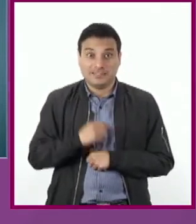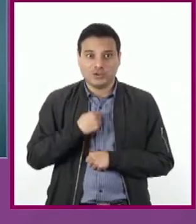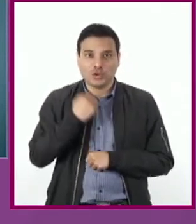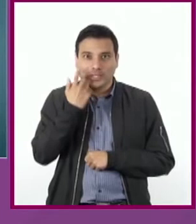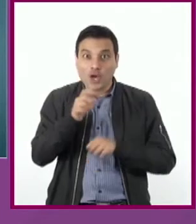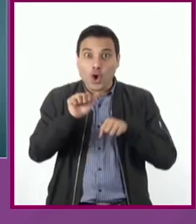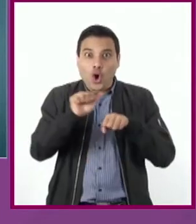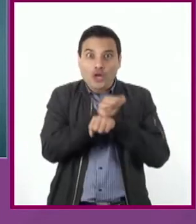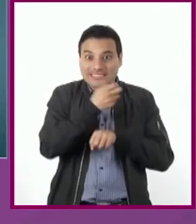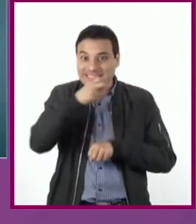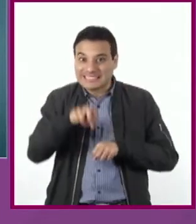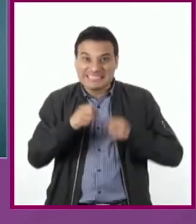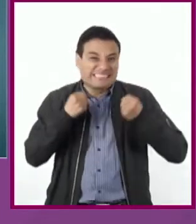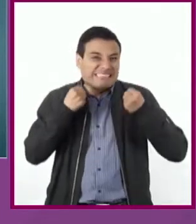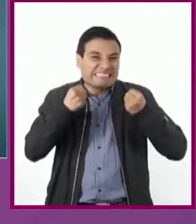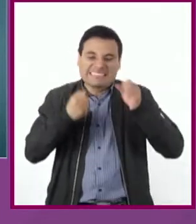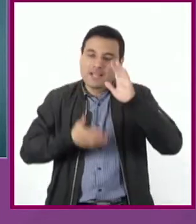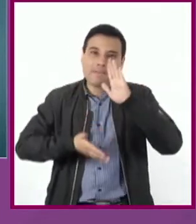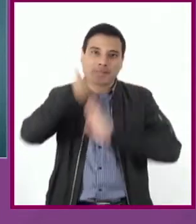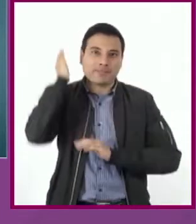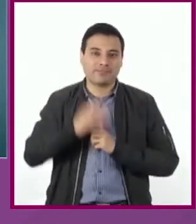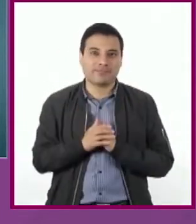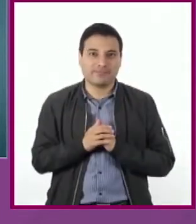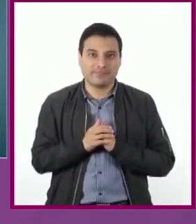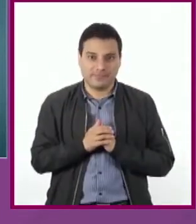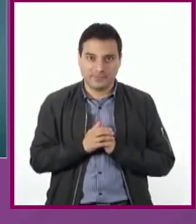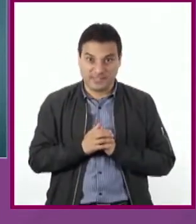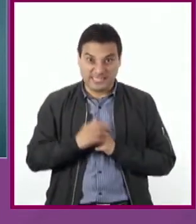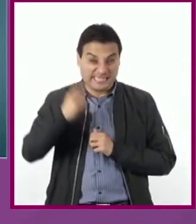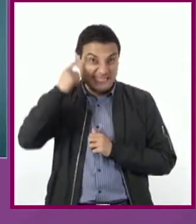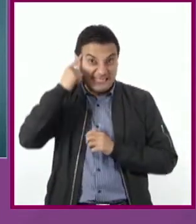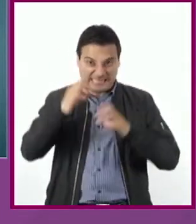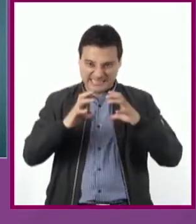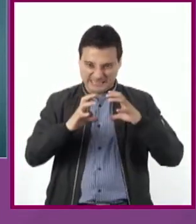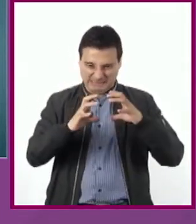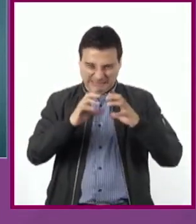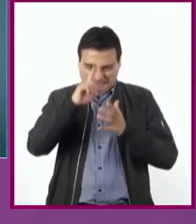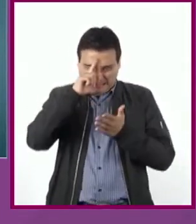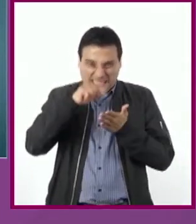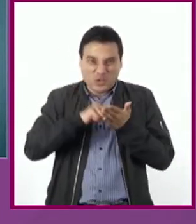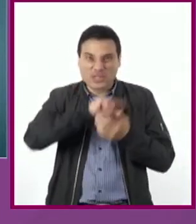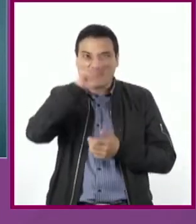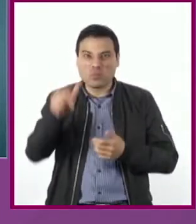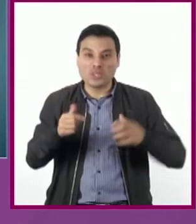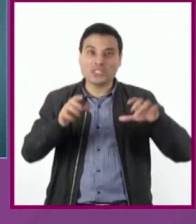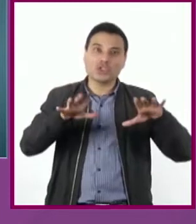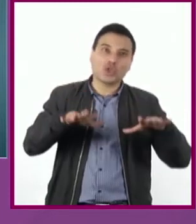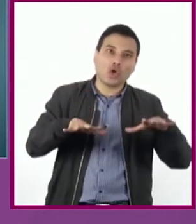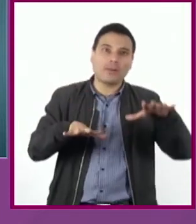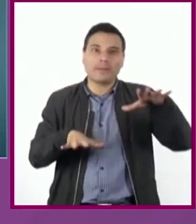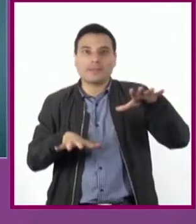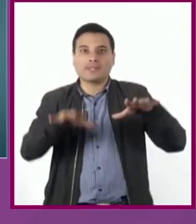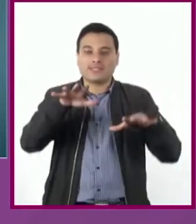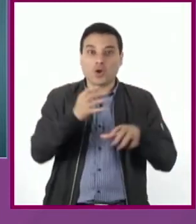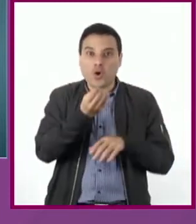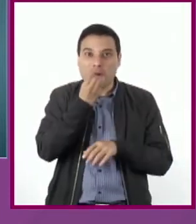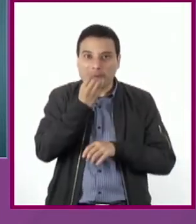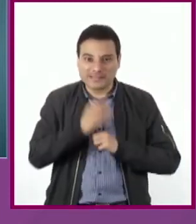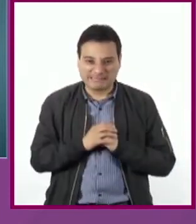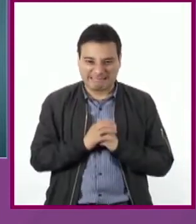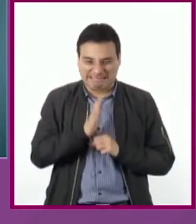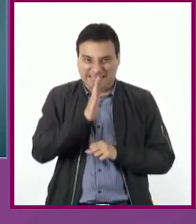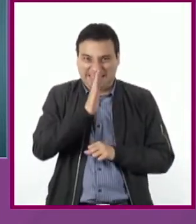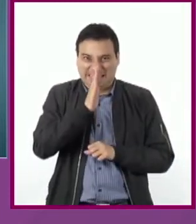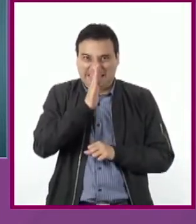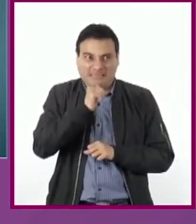auto y salir de ahí, huir. Imagino que ese cerebro es el alimento de algún zombie gigante y vendrá por él. Y no